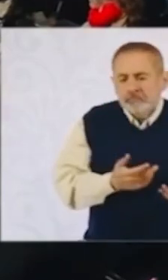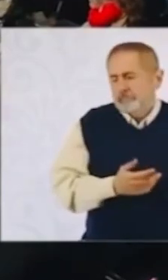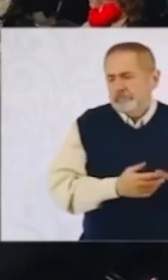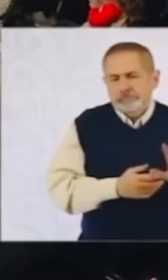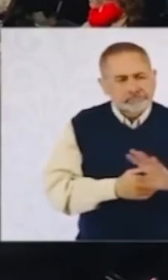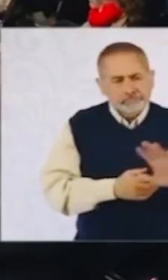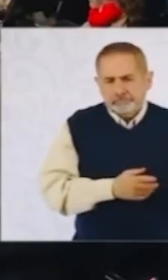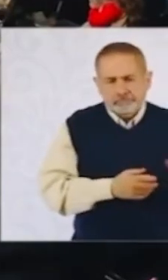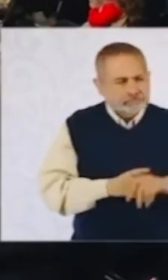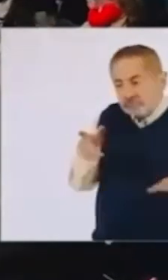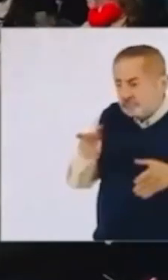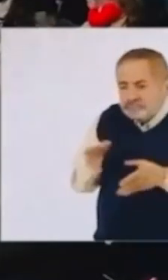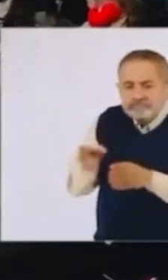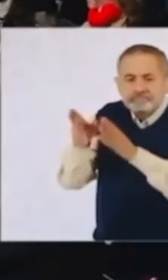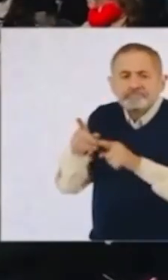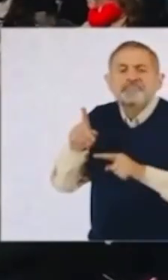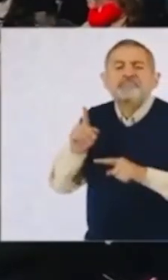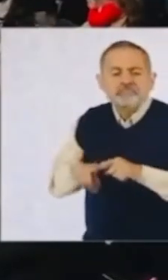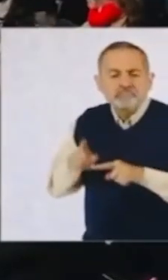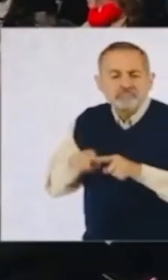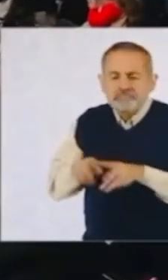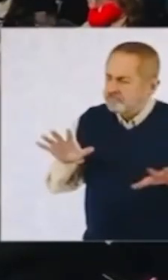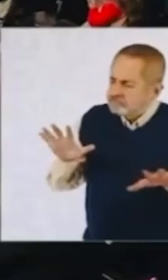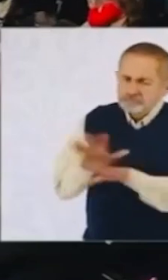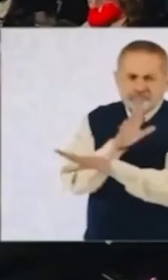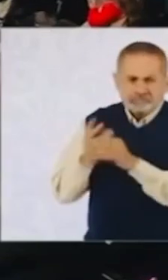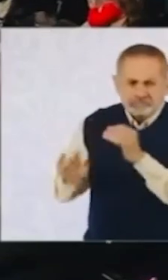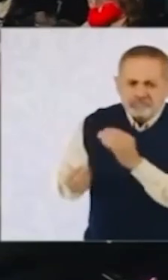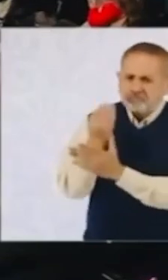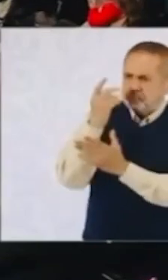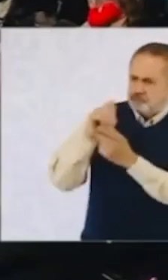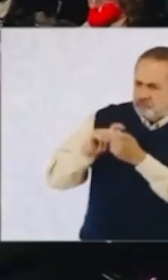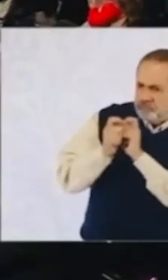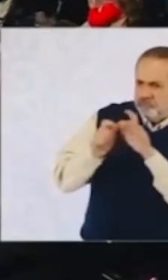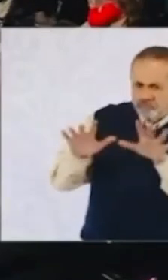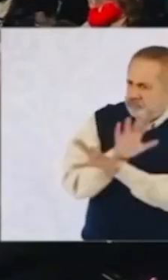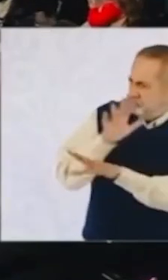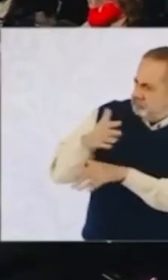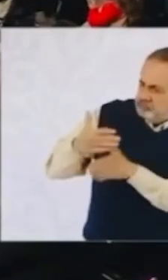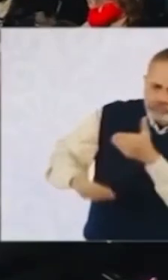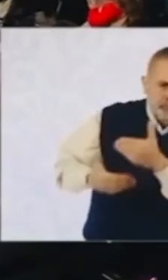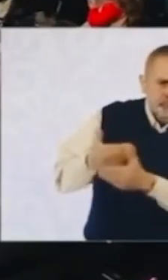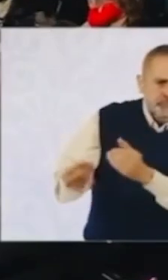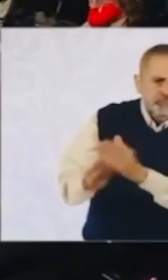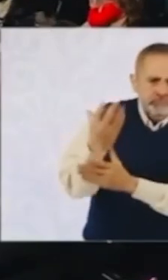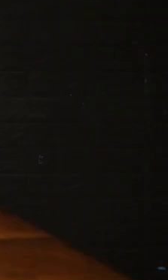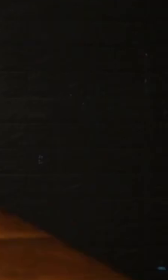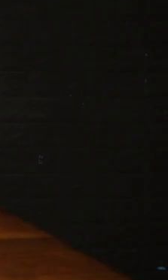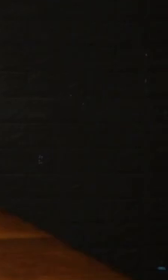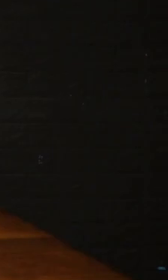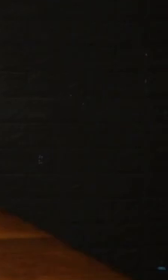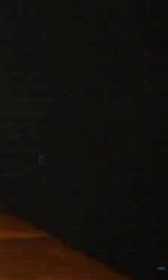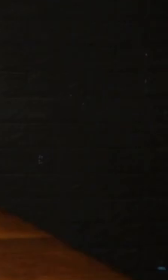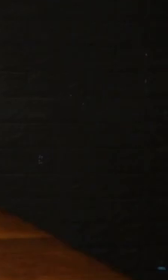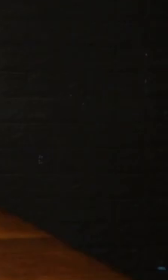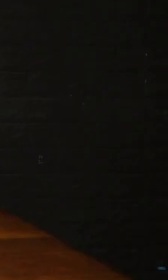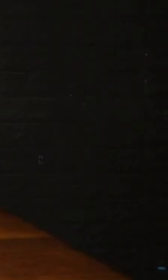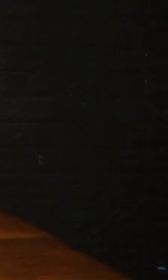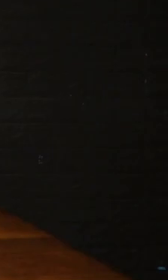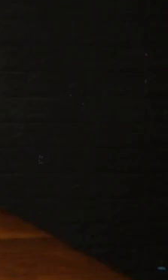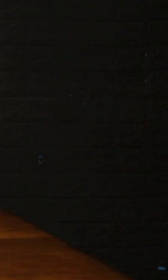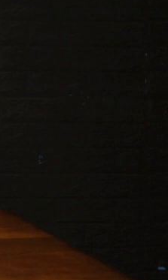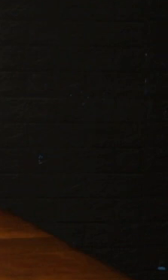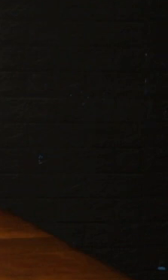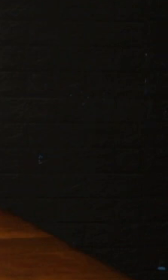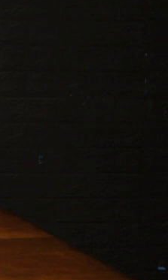amenazados a juzgadores, y apuntó que en el Poder Judicial debe haber transparencia. Tenemos un fragmento